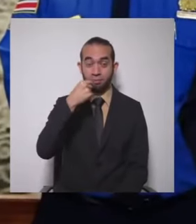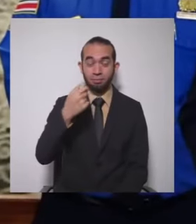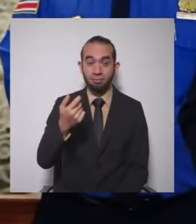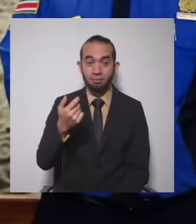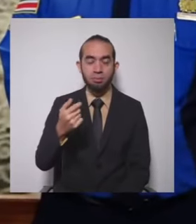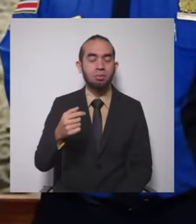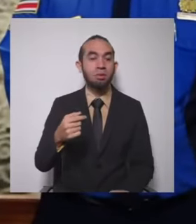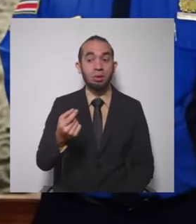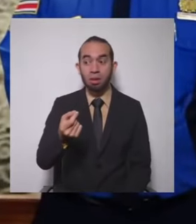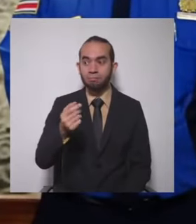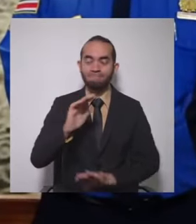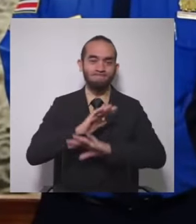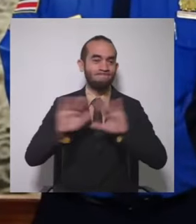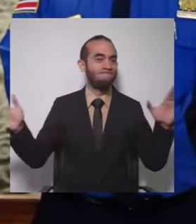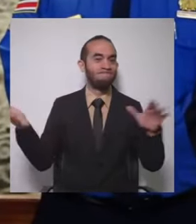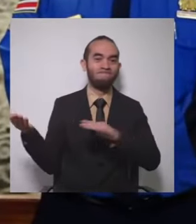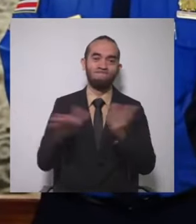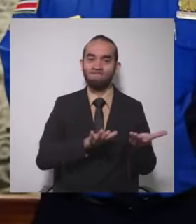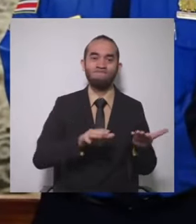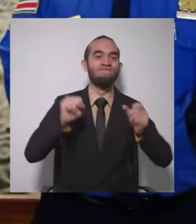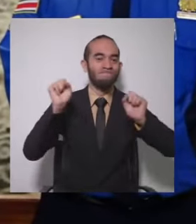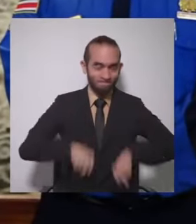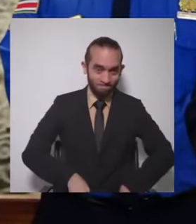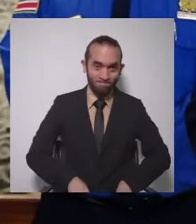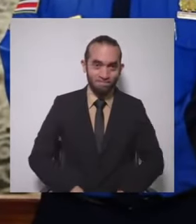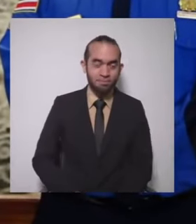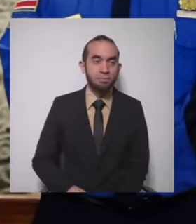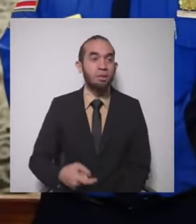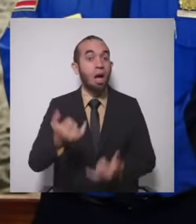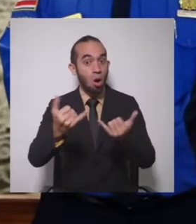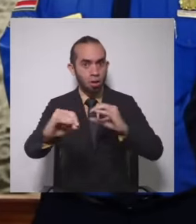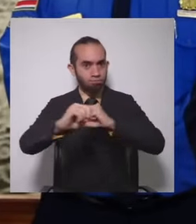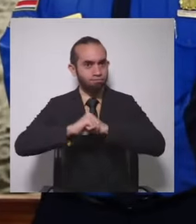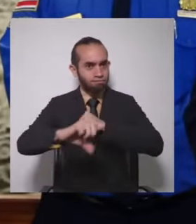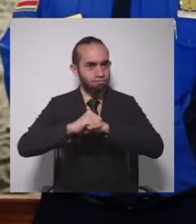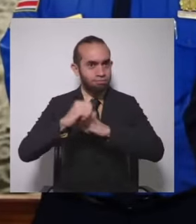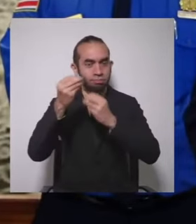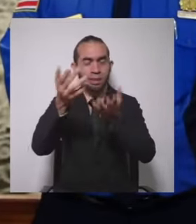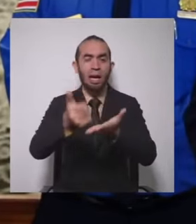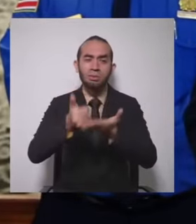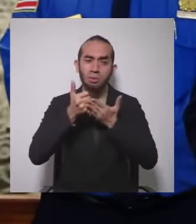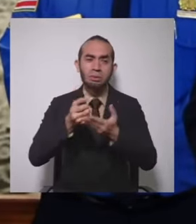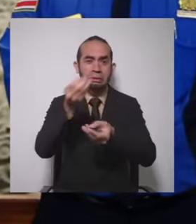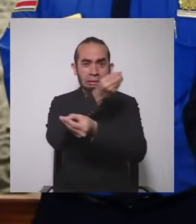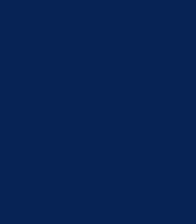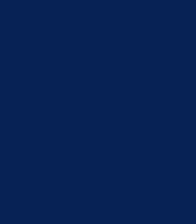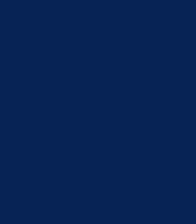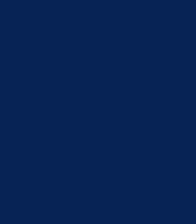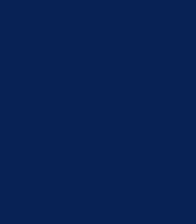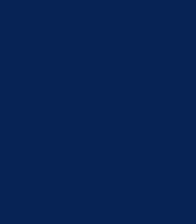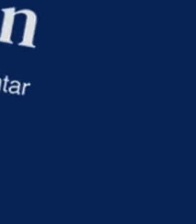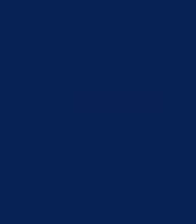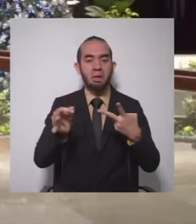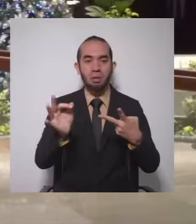campaña de comunicación para que todos ustedes nos ayuden, socialicen y sobre todo posicionen esto.